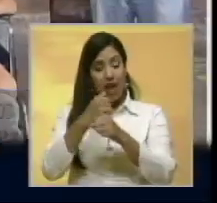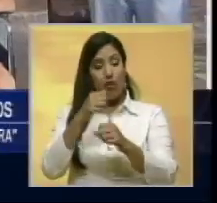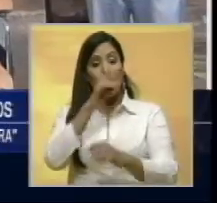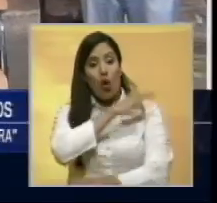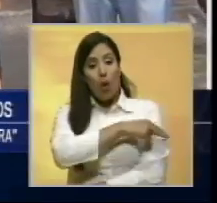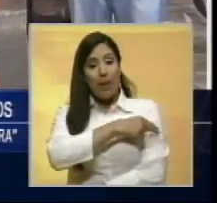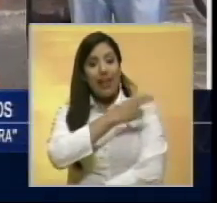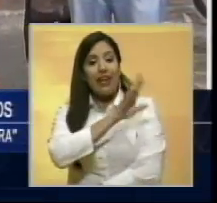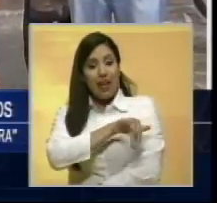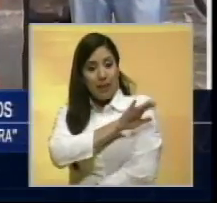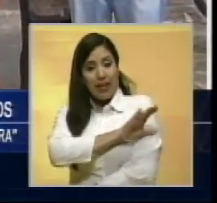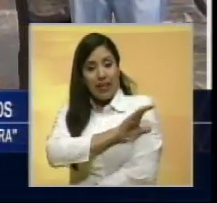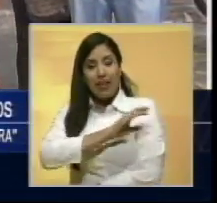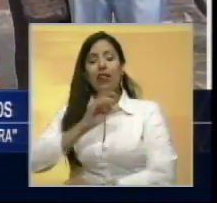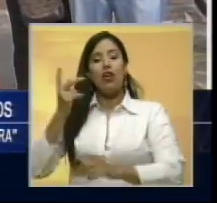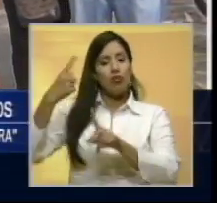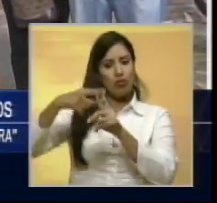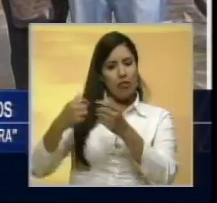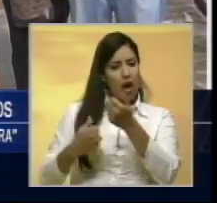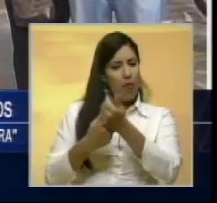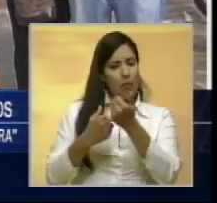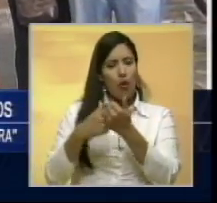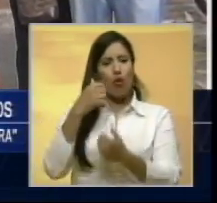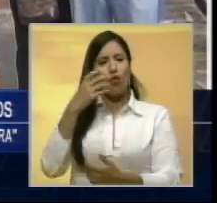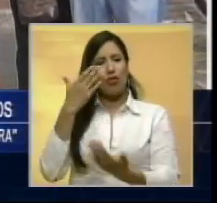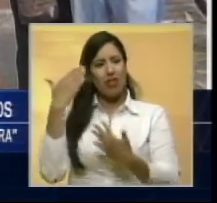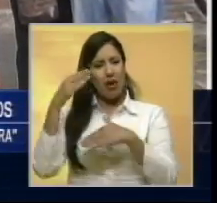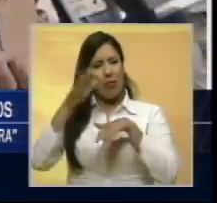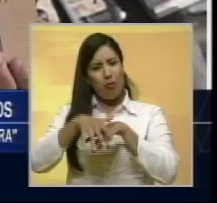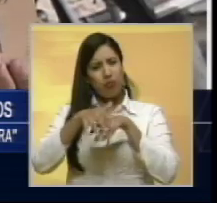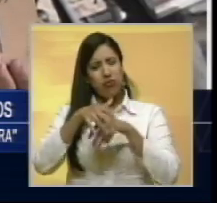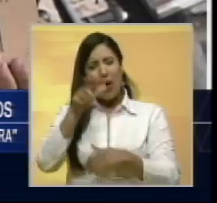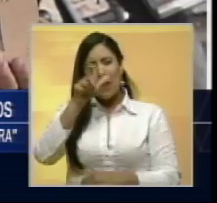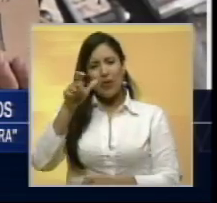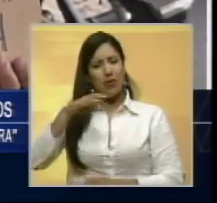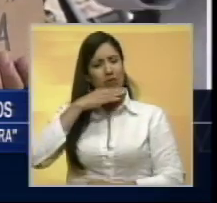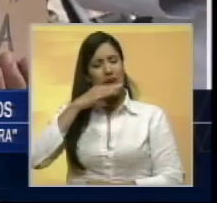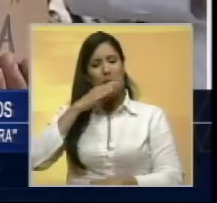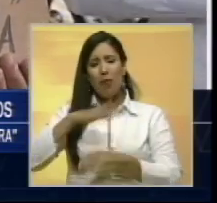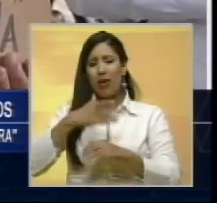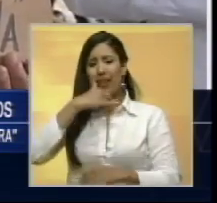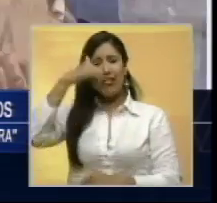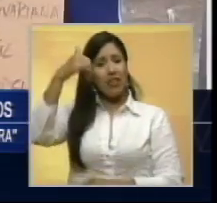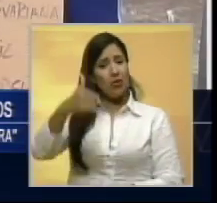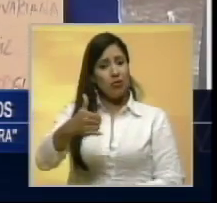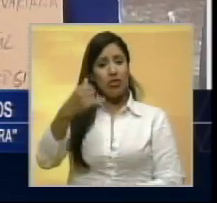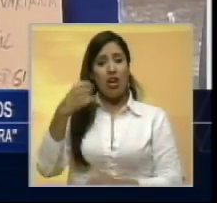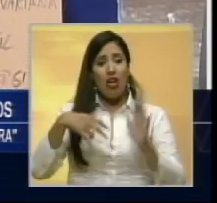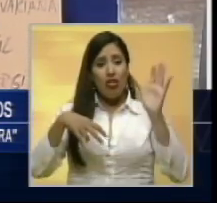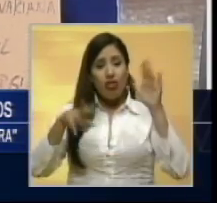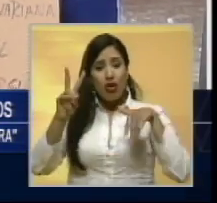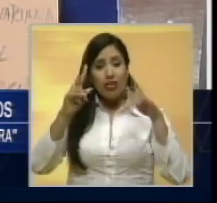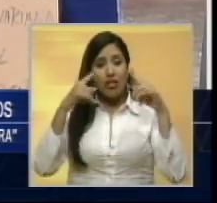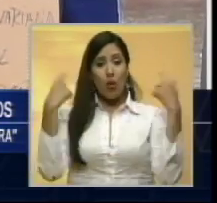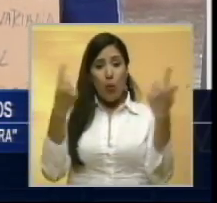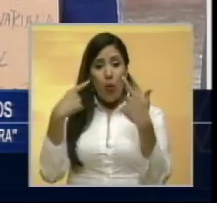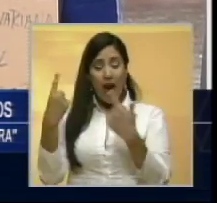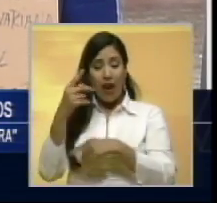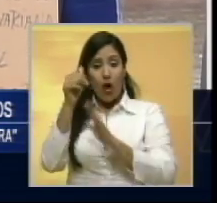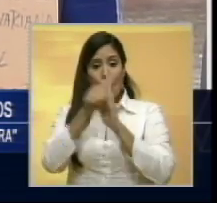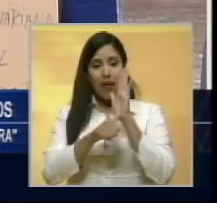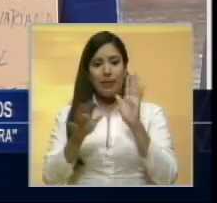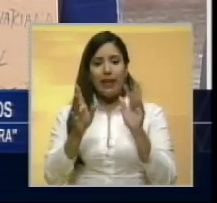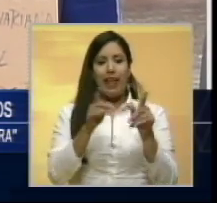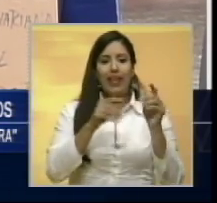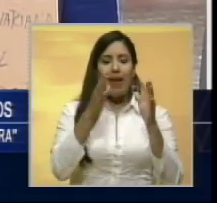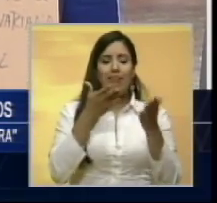se sumaron a la protesta que realizaron hoy pacientes del Hospital Clínico Universitario. Ellos denuncian que de 12 quirófanos solo están funcionando 4